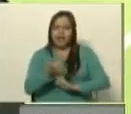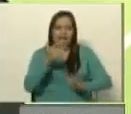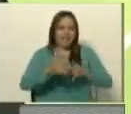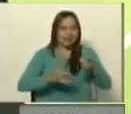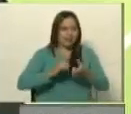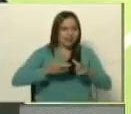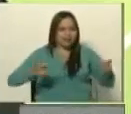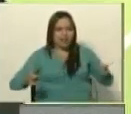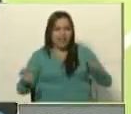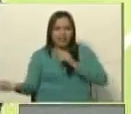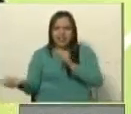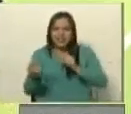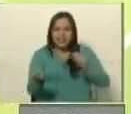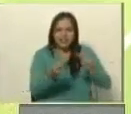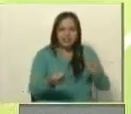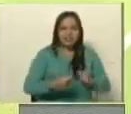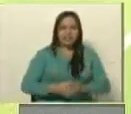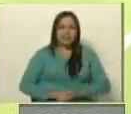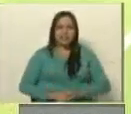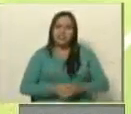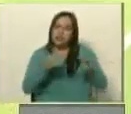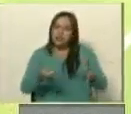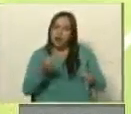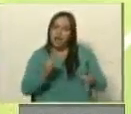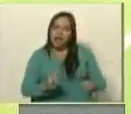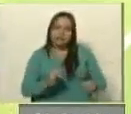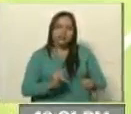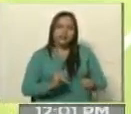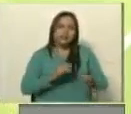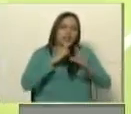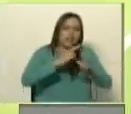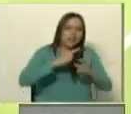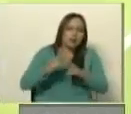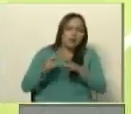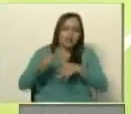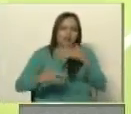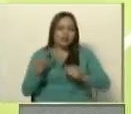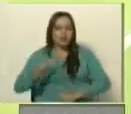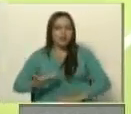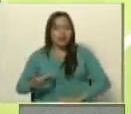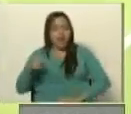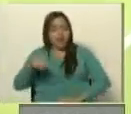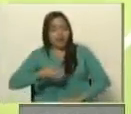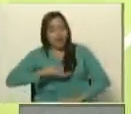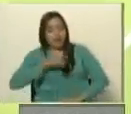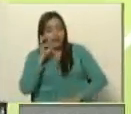para el debate, y seguramente habrán conclusiones bien importantes. ¿Ah? Este ha sido su programa Café en la